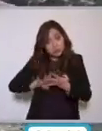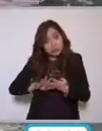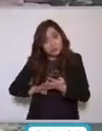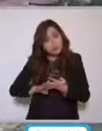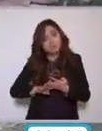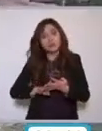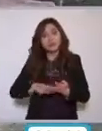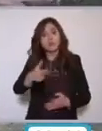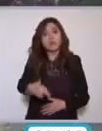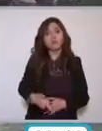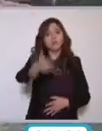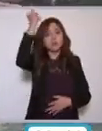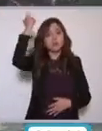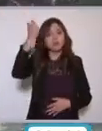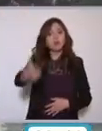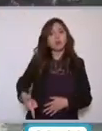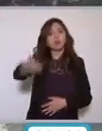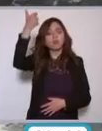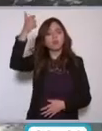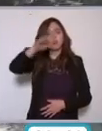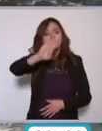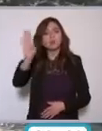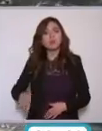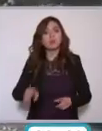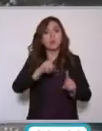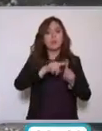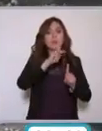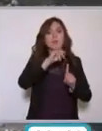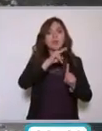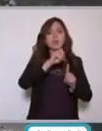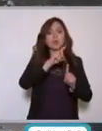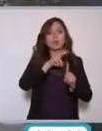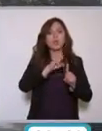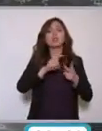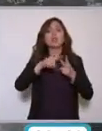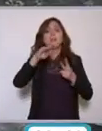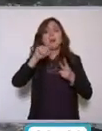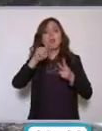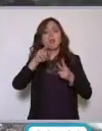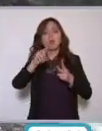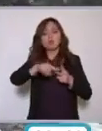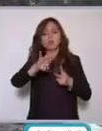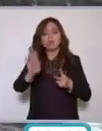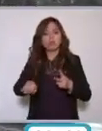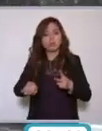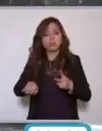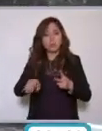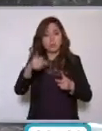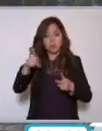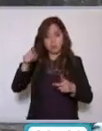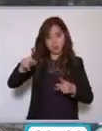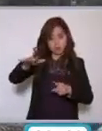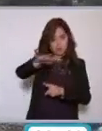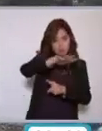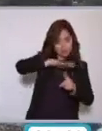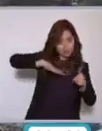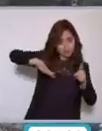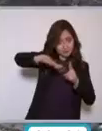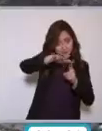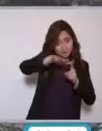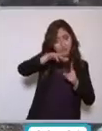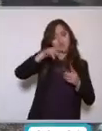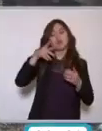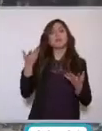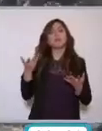lo fusilan, los matan a Pino Suárez y a Madero. De ahí que en esta colonia que está